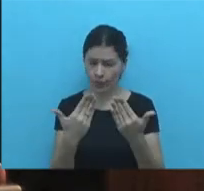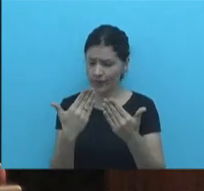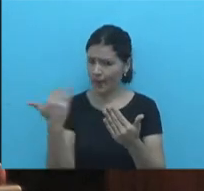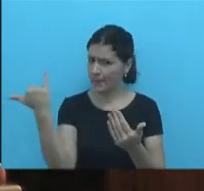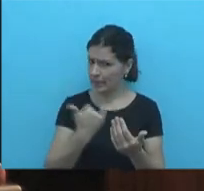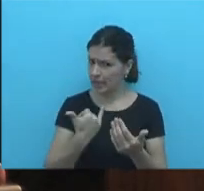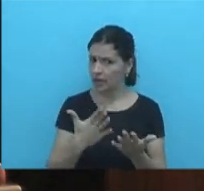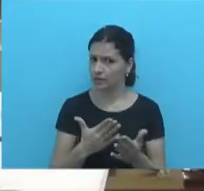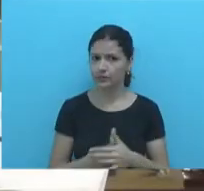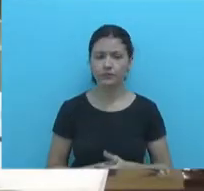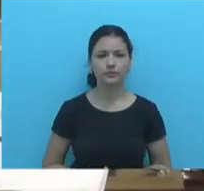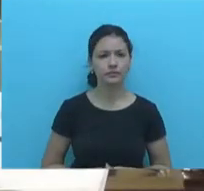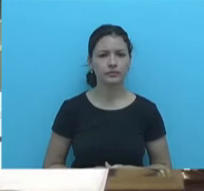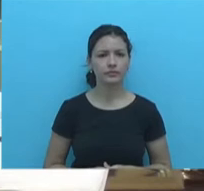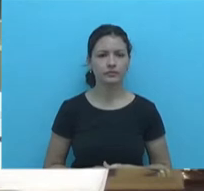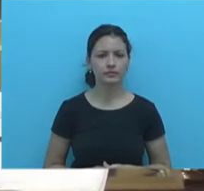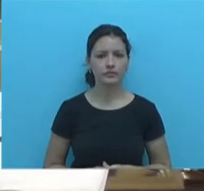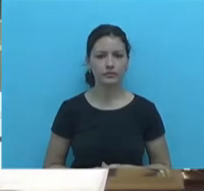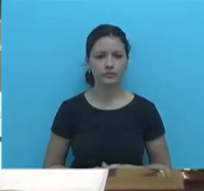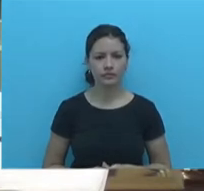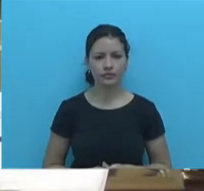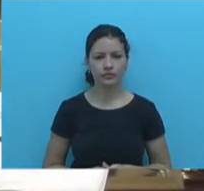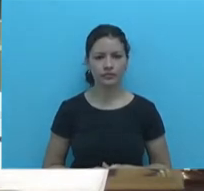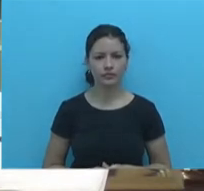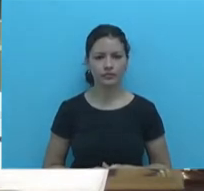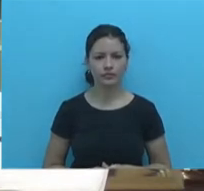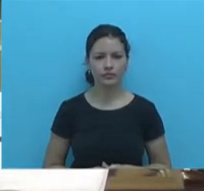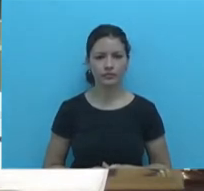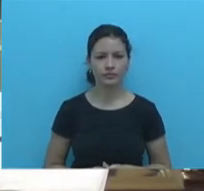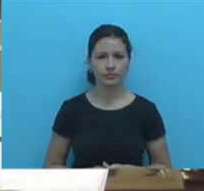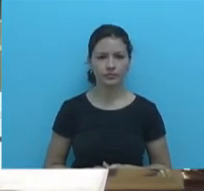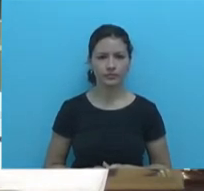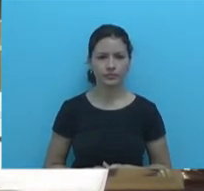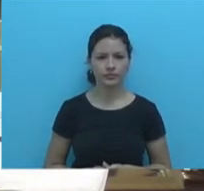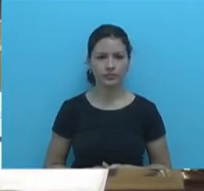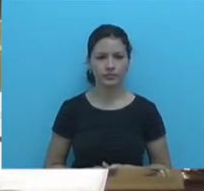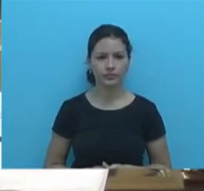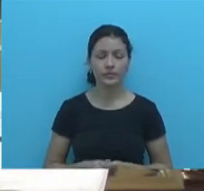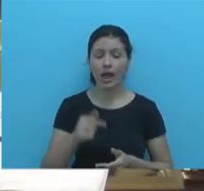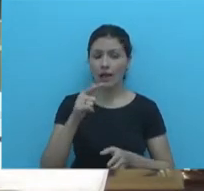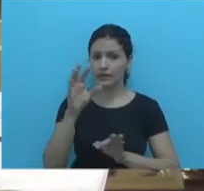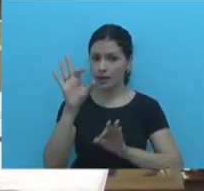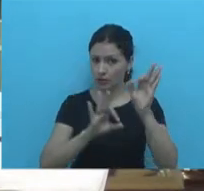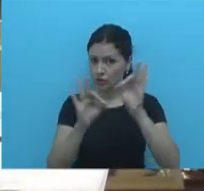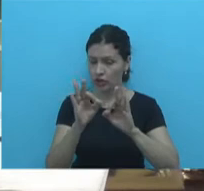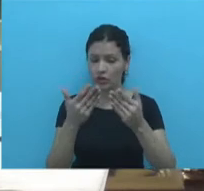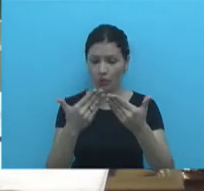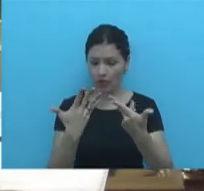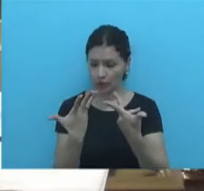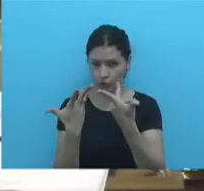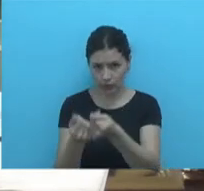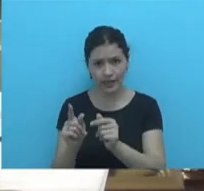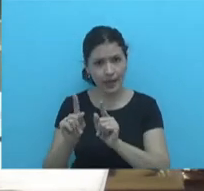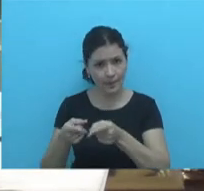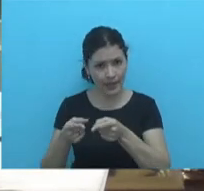Tiene la palabra la diputada. Nosotros pensamos que otro lado beneficiado en este proyecto serían los recién recibidos de